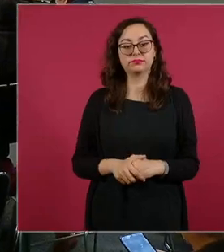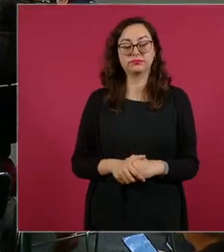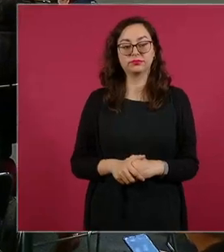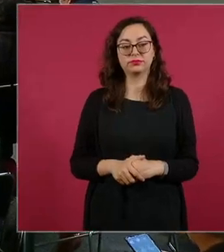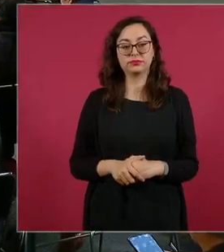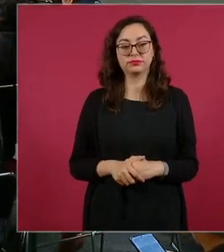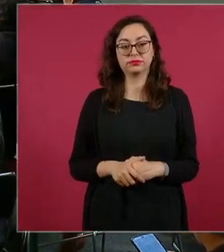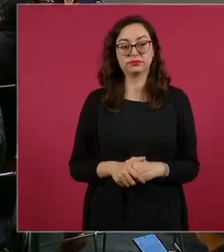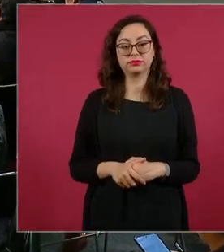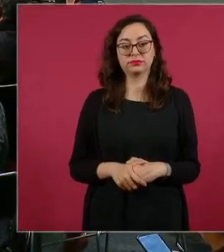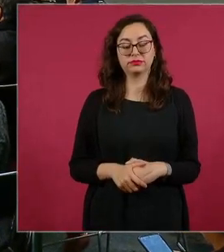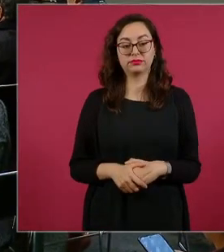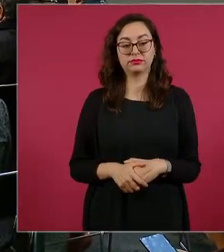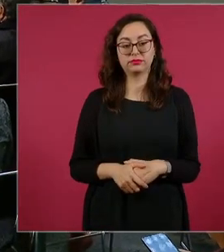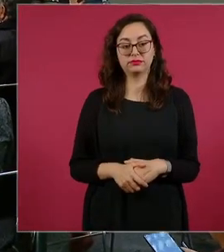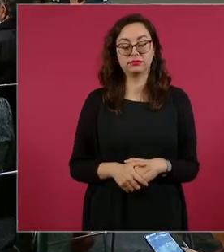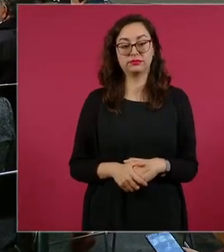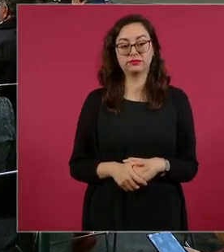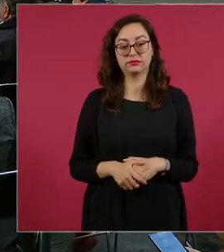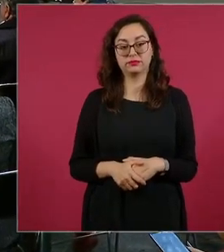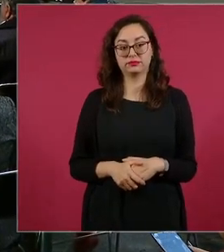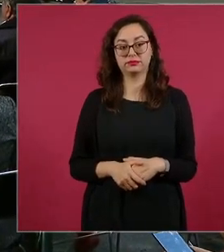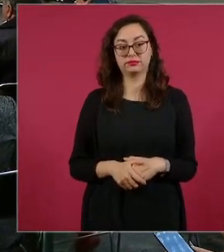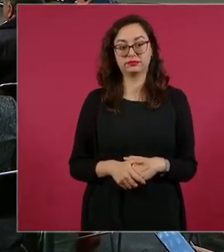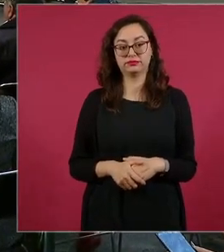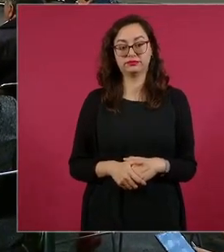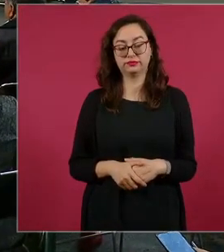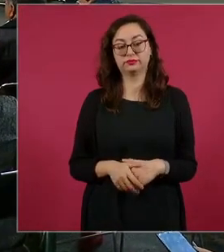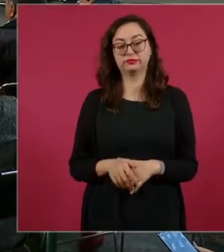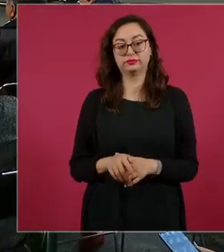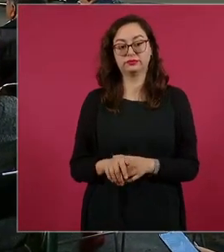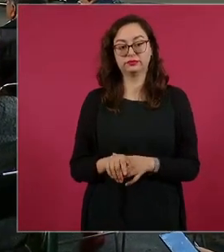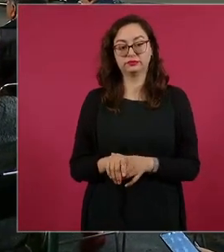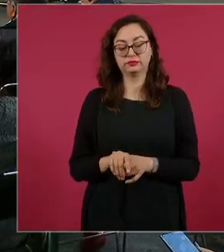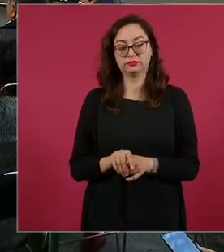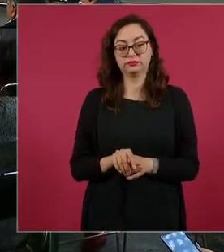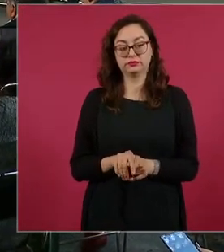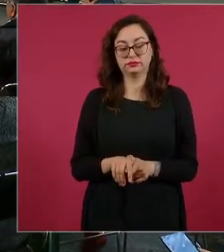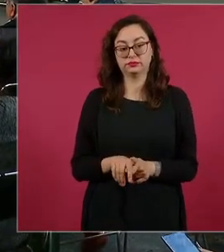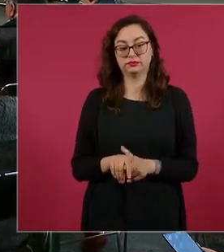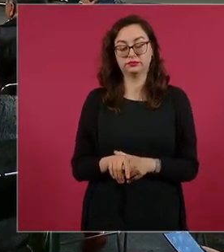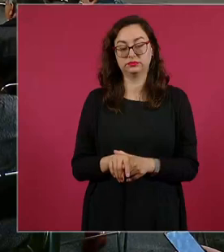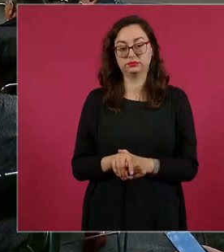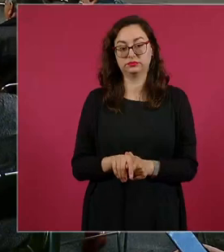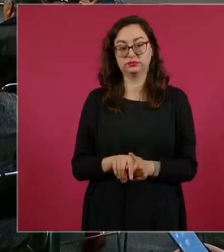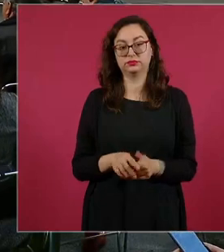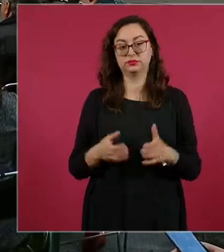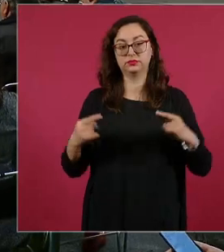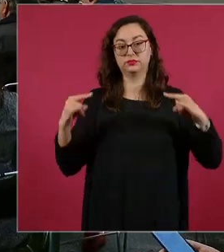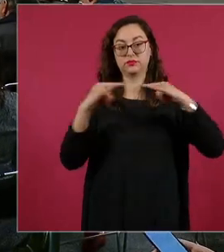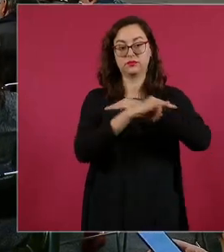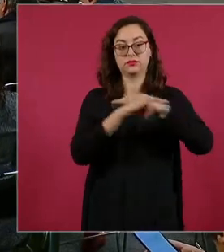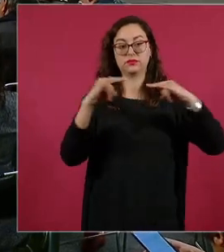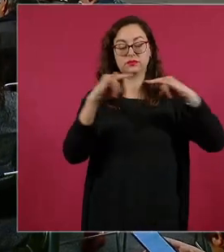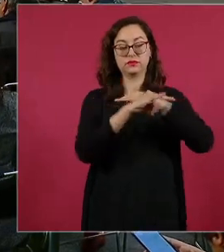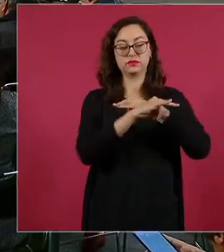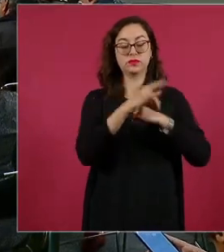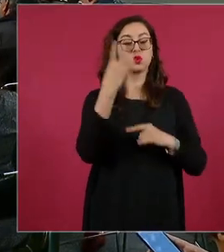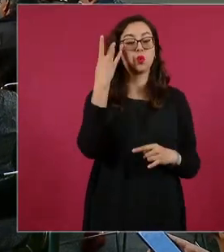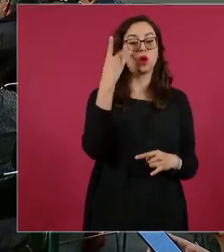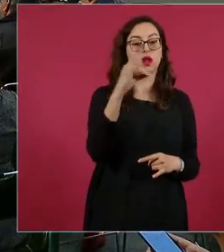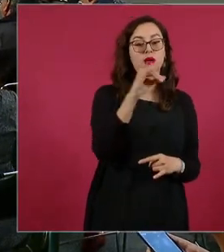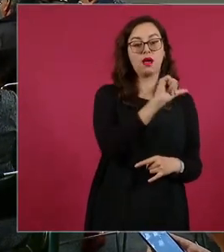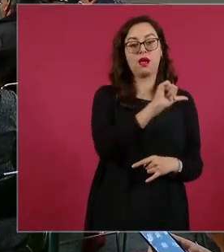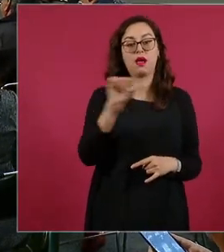allá va la autopista de Cuernavaca a Acapulco entonces se hace el puente